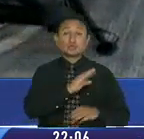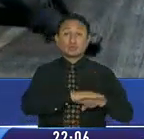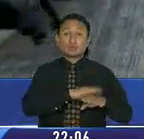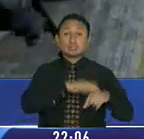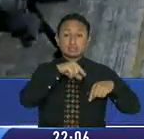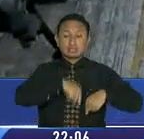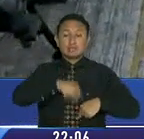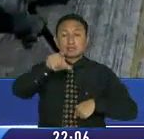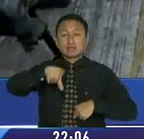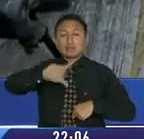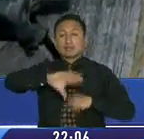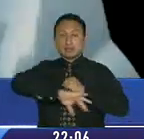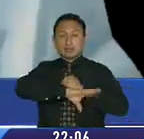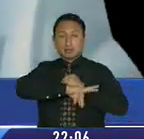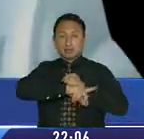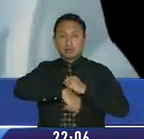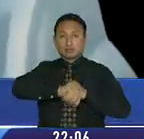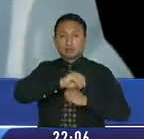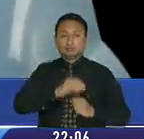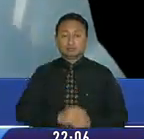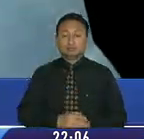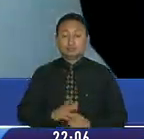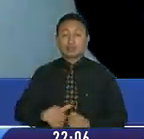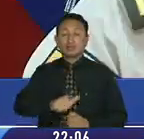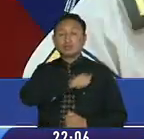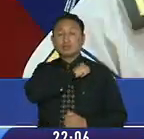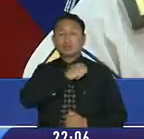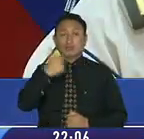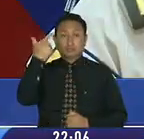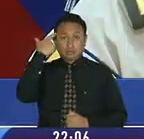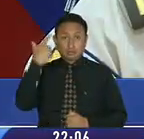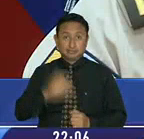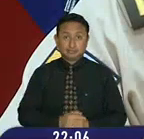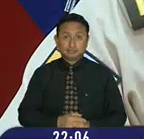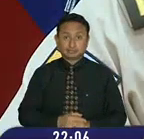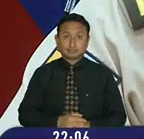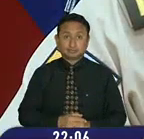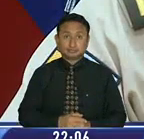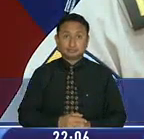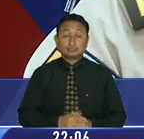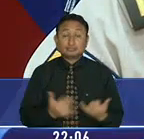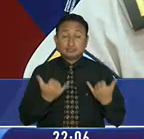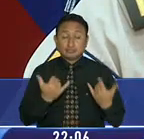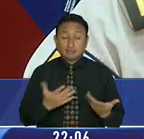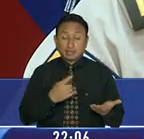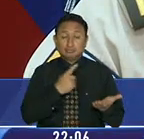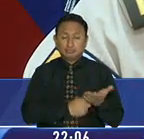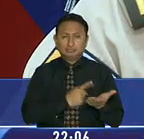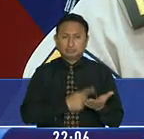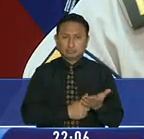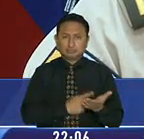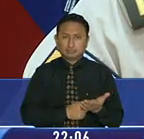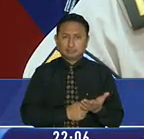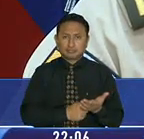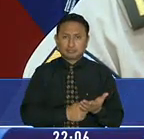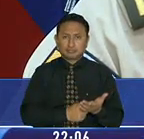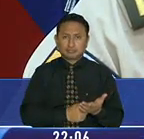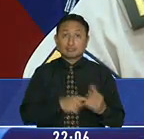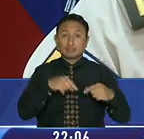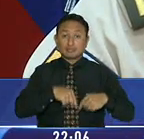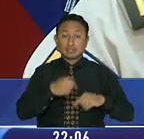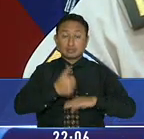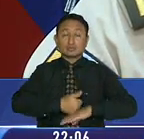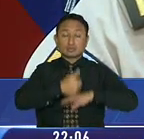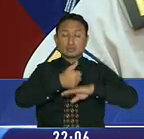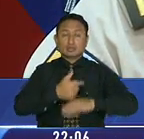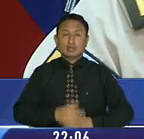robo a transeúntes bajo la modalidad de asalto a mano armada. Fueron sometidos a la audiencia correspondiente y puesto a órdenes de la